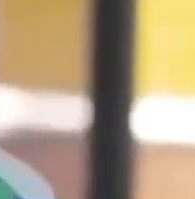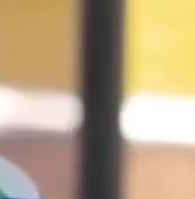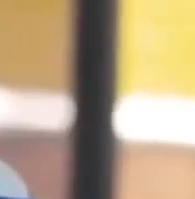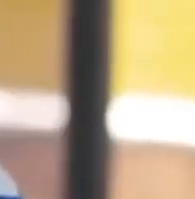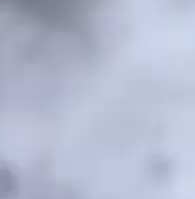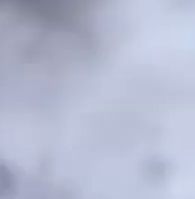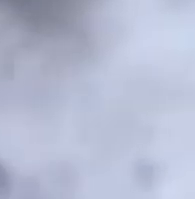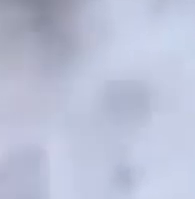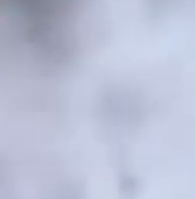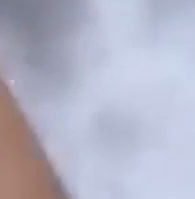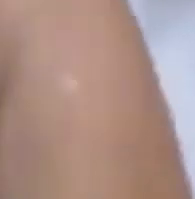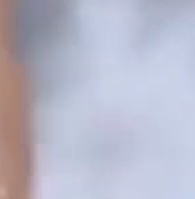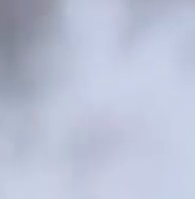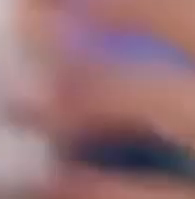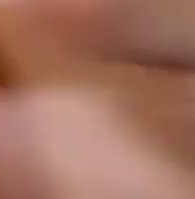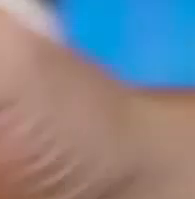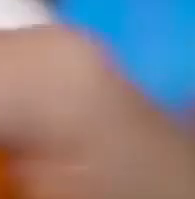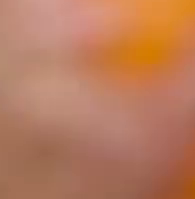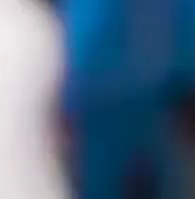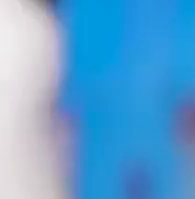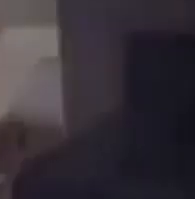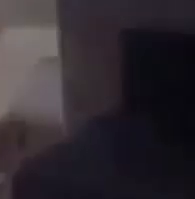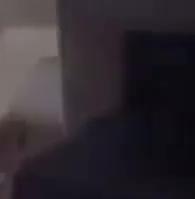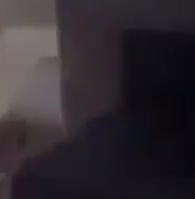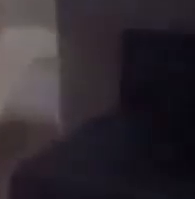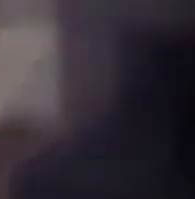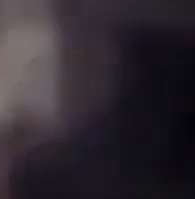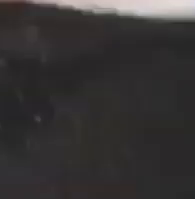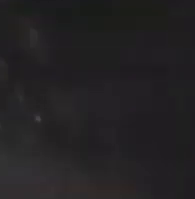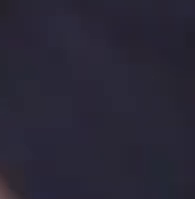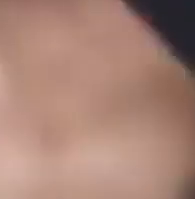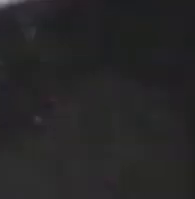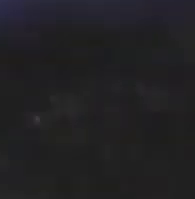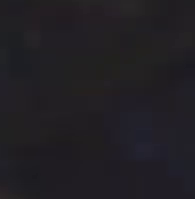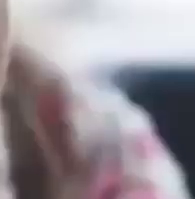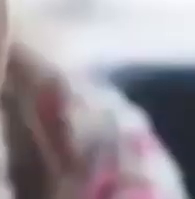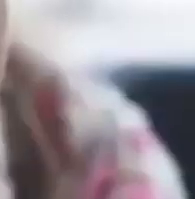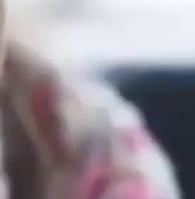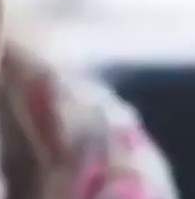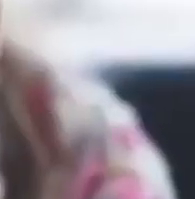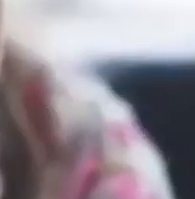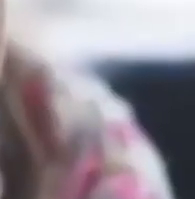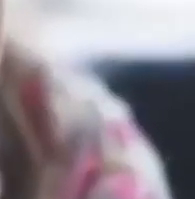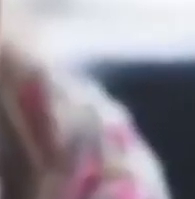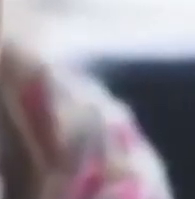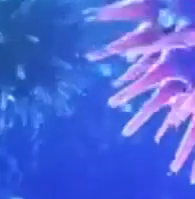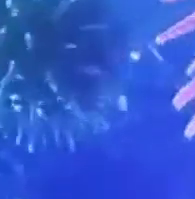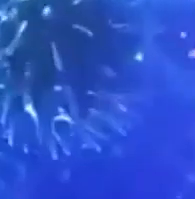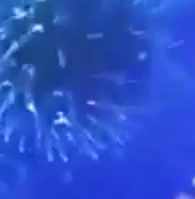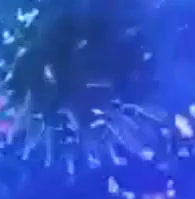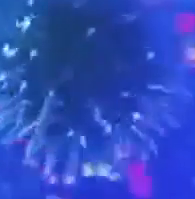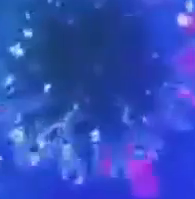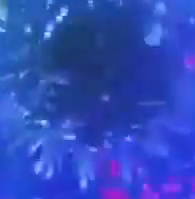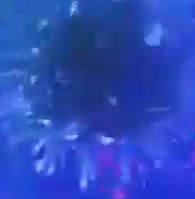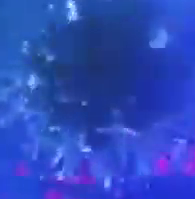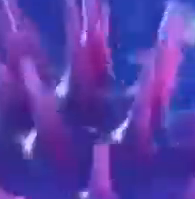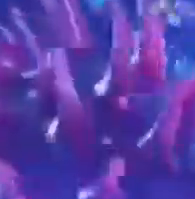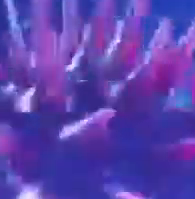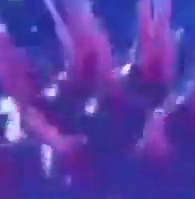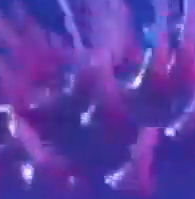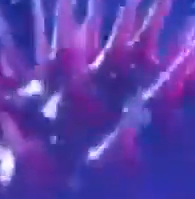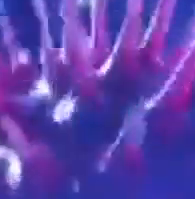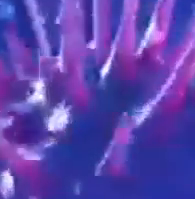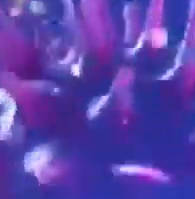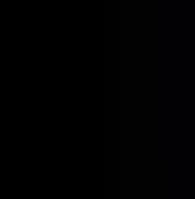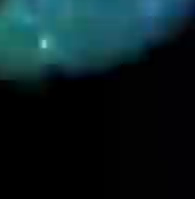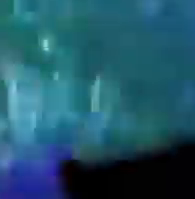correcto lavado de manos, limpieza y ventilación de todos los espacios de la casa y abstente de tener contacto cercano con él. Si ves que un adulto